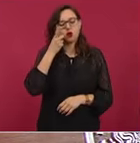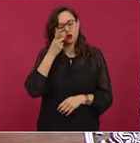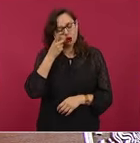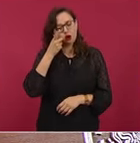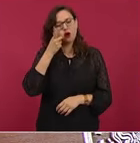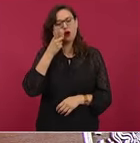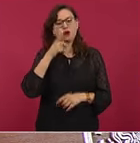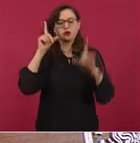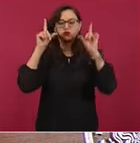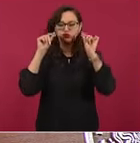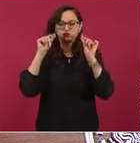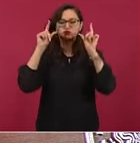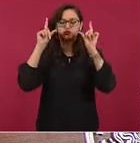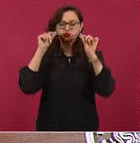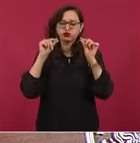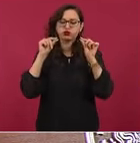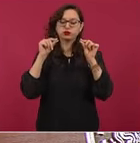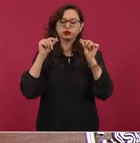Pero